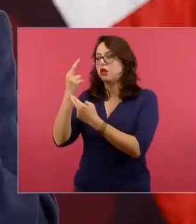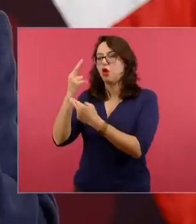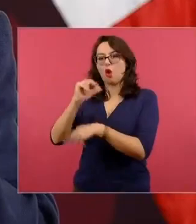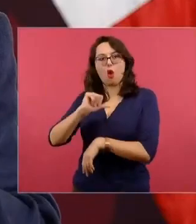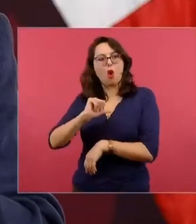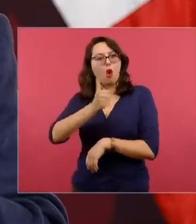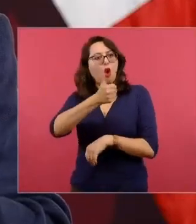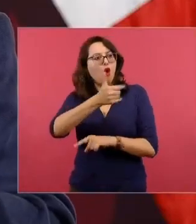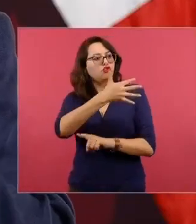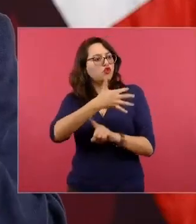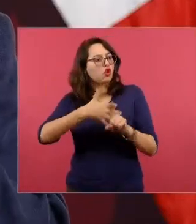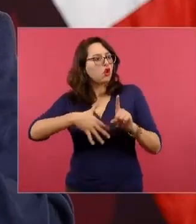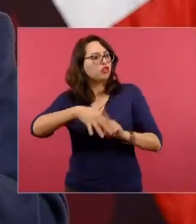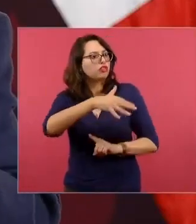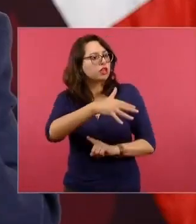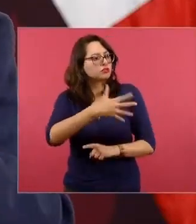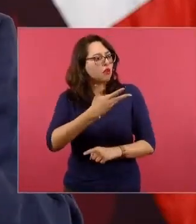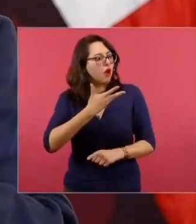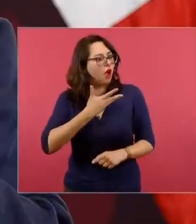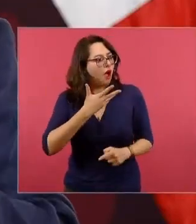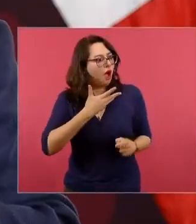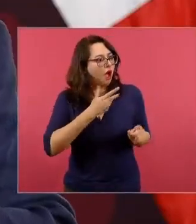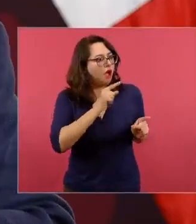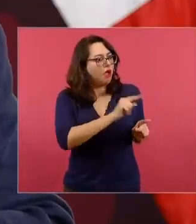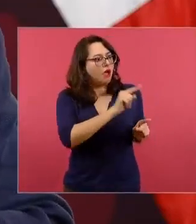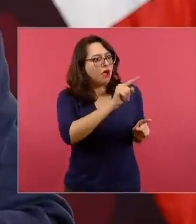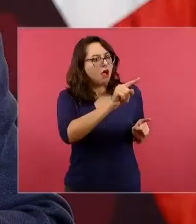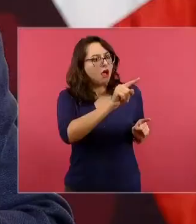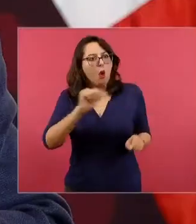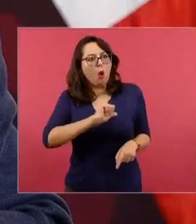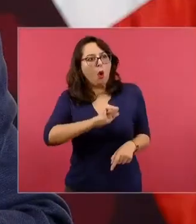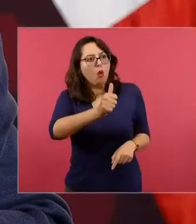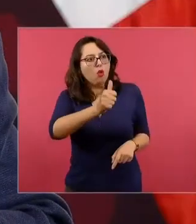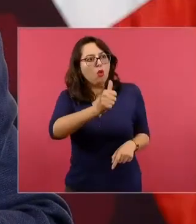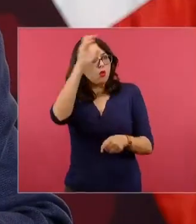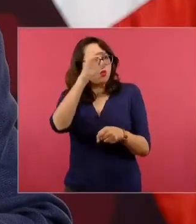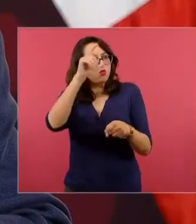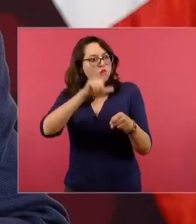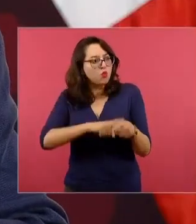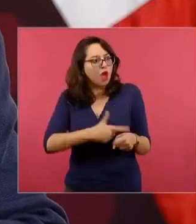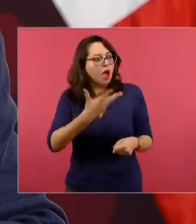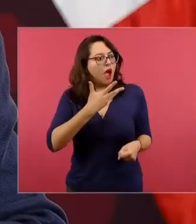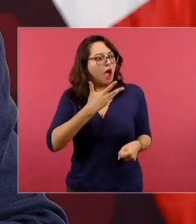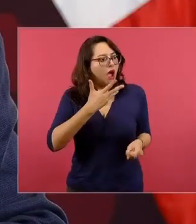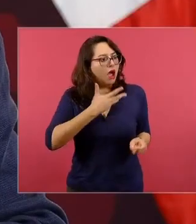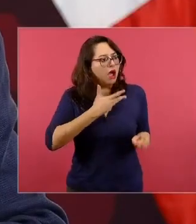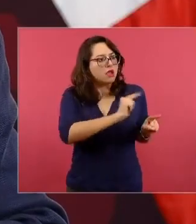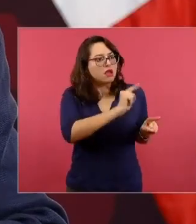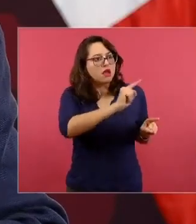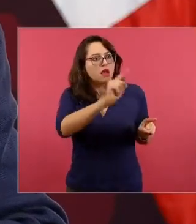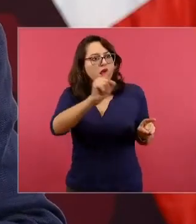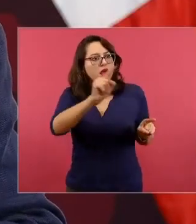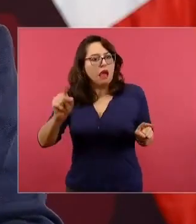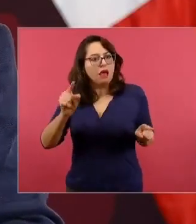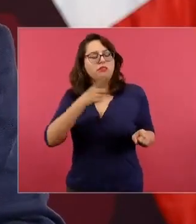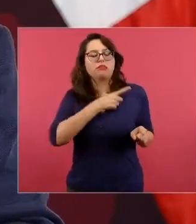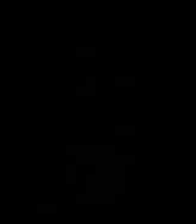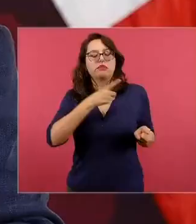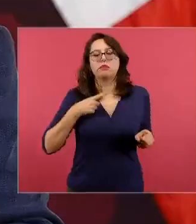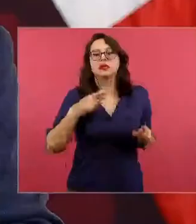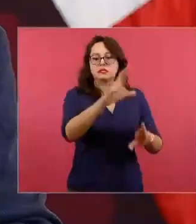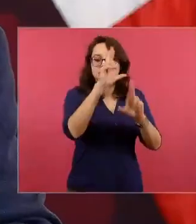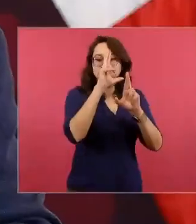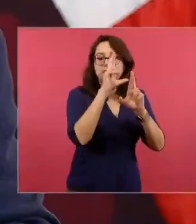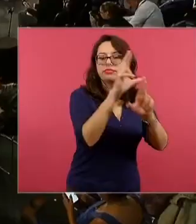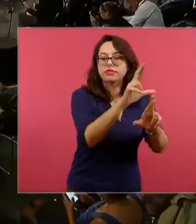las diversidades que cada uno de nosotros conlleva en nuestro desarrollo. Respetar